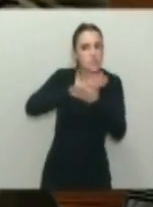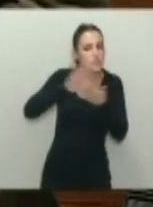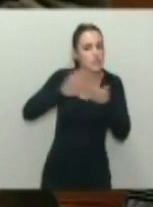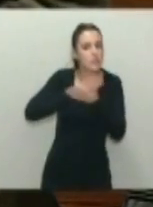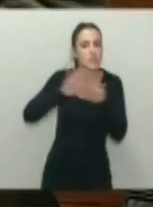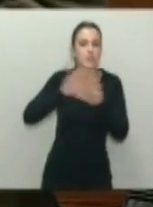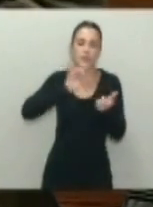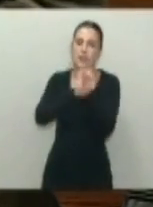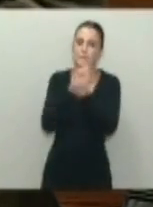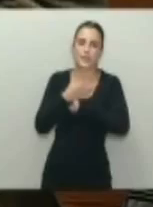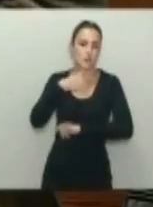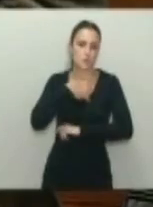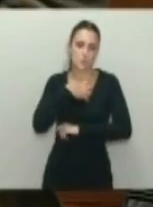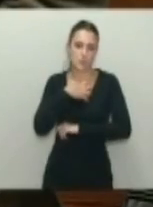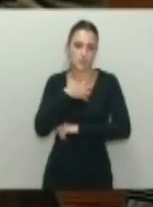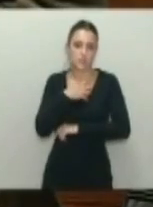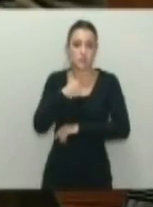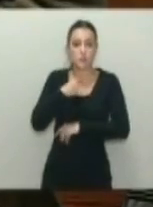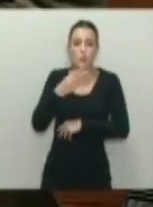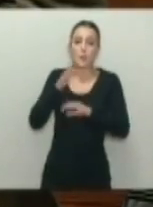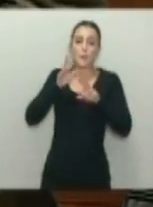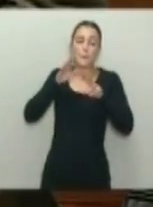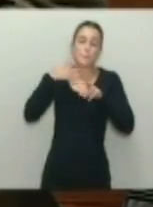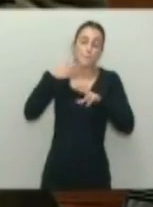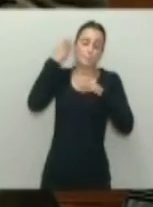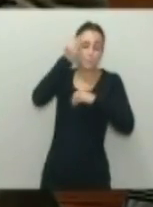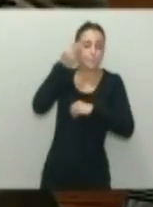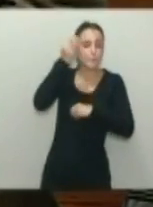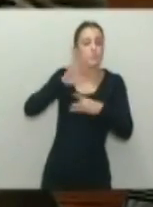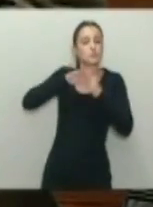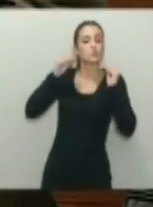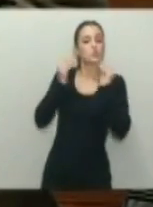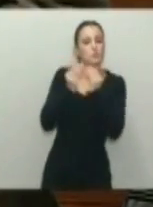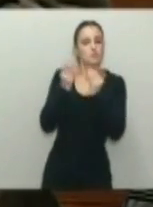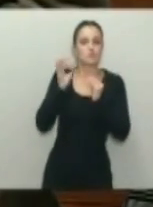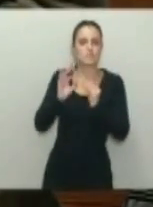poder corregir y creo que esa foto, la foto que se infiere de esos datos, no va a poder